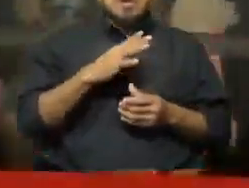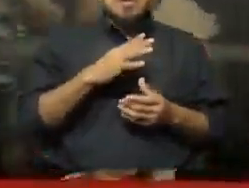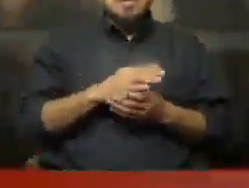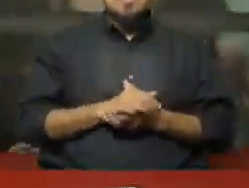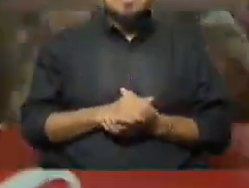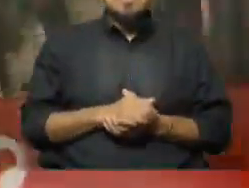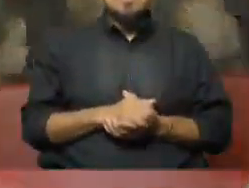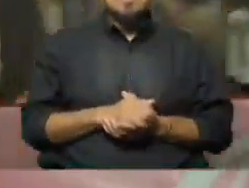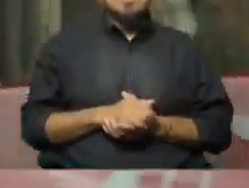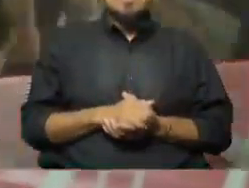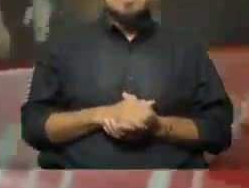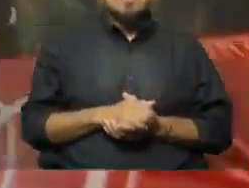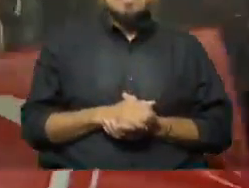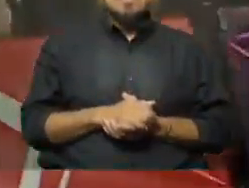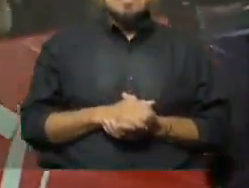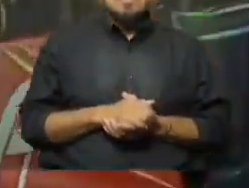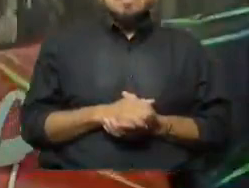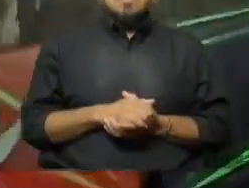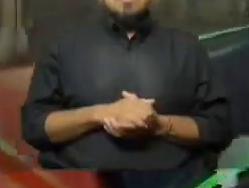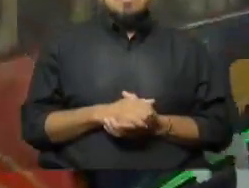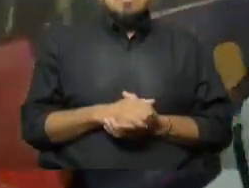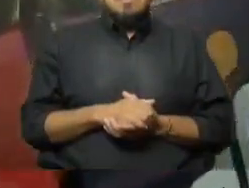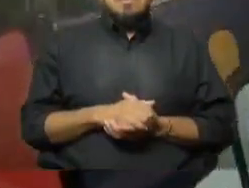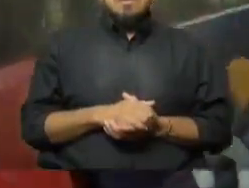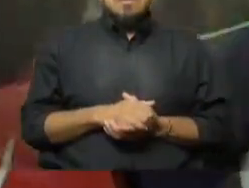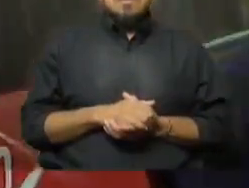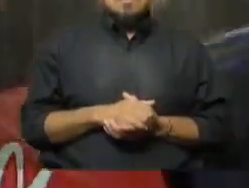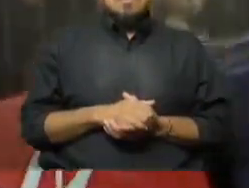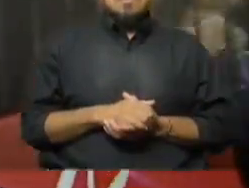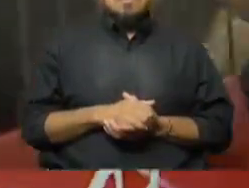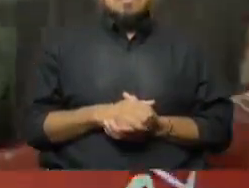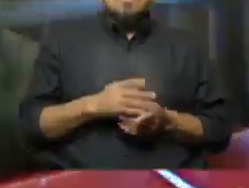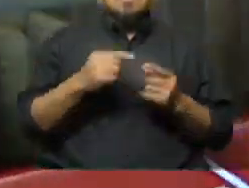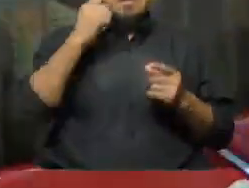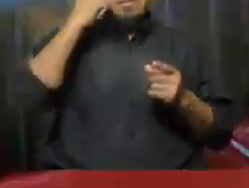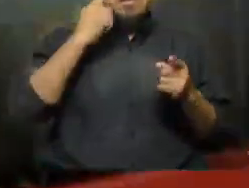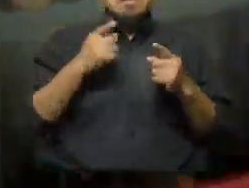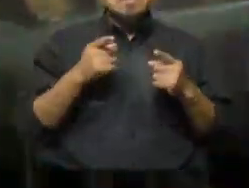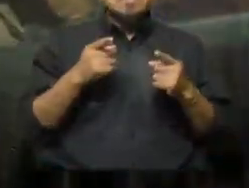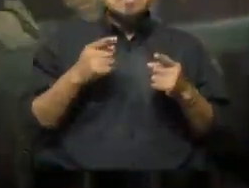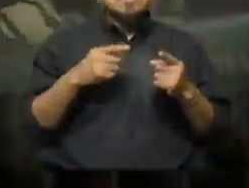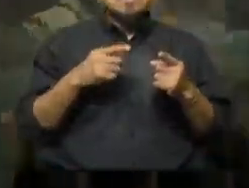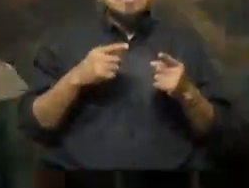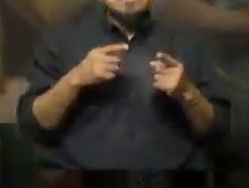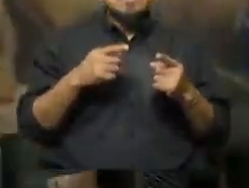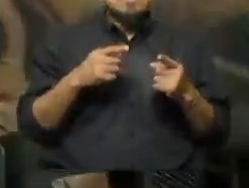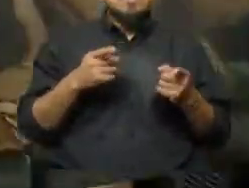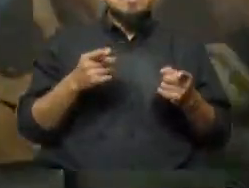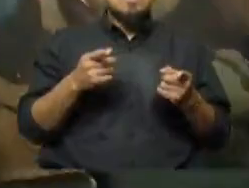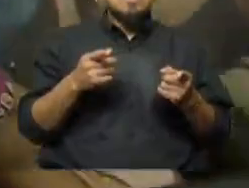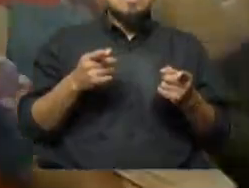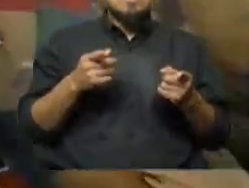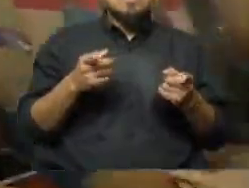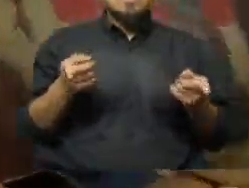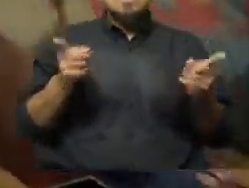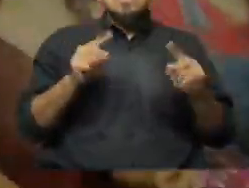bien. ¿Qué pensás que dice la gente de que vuelva a estar acá